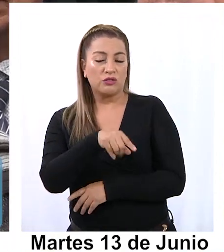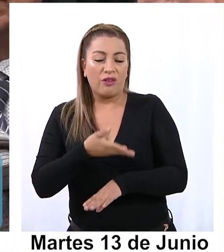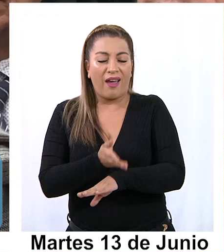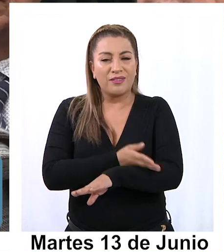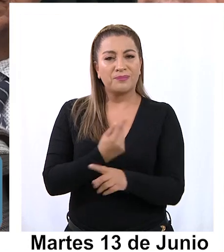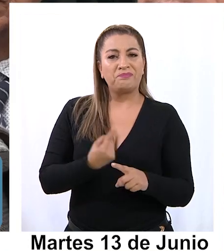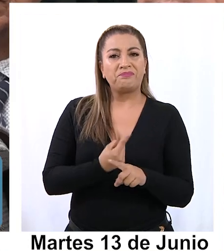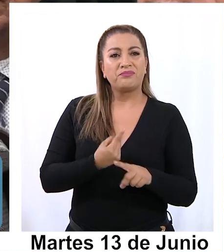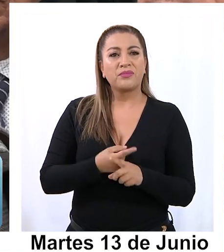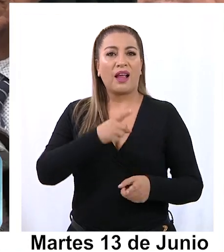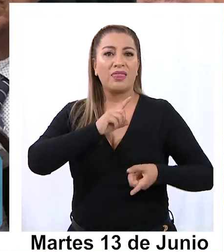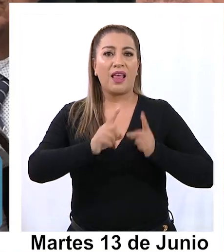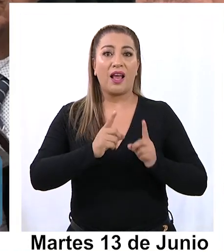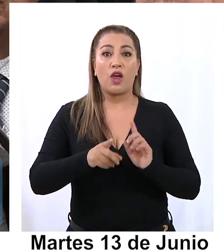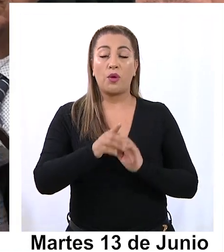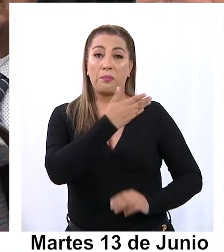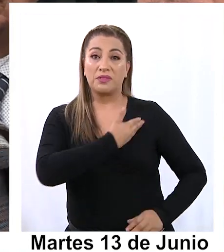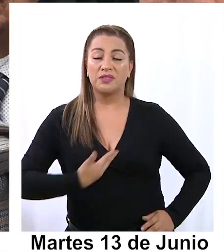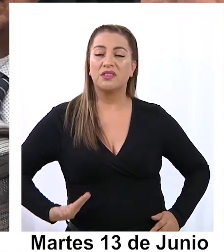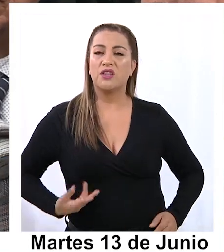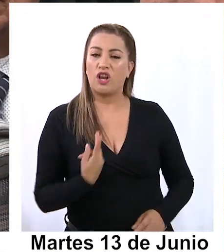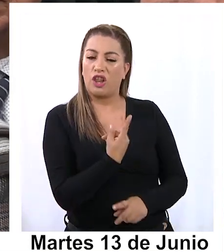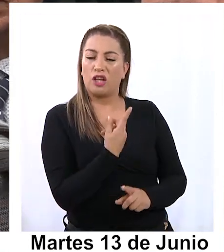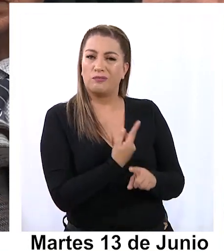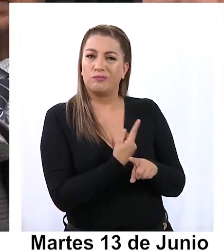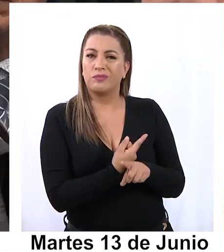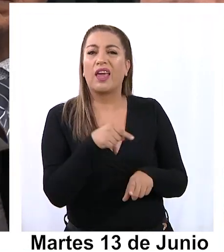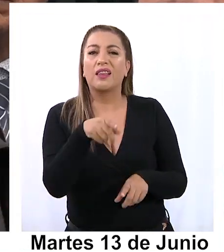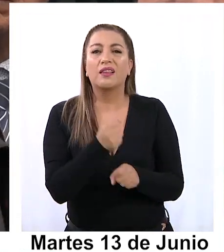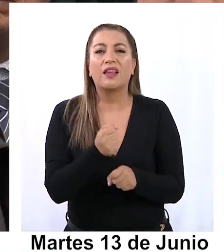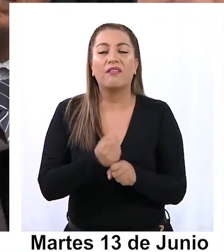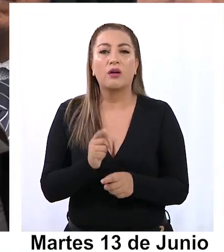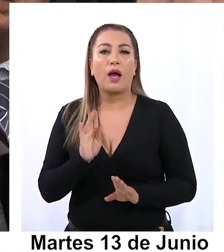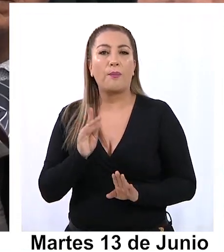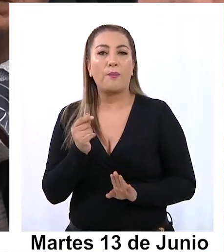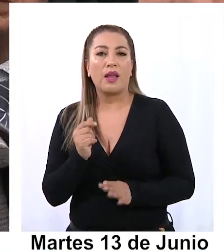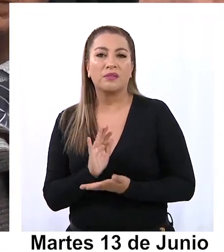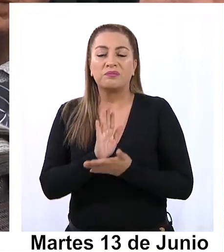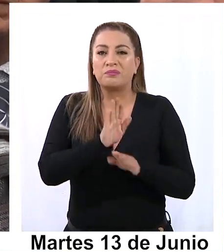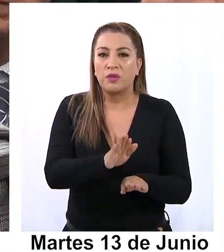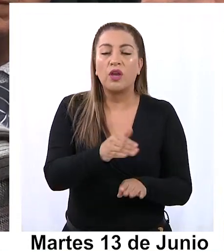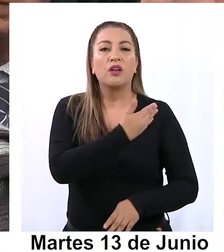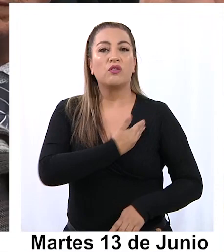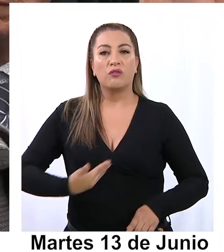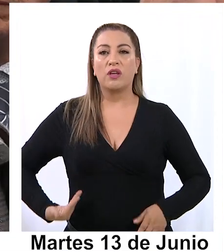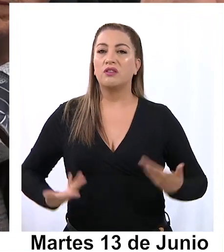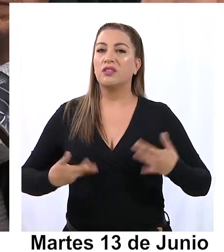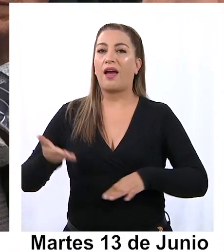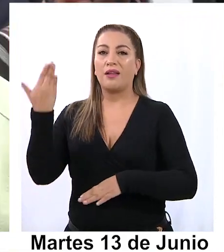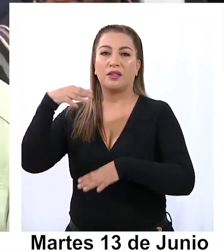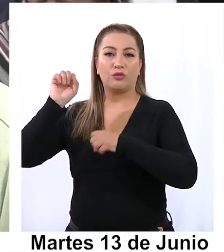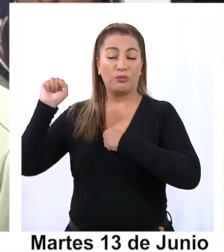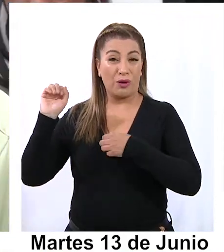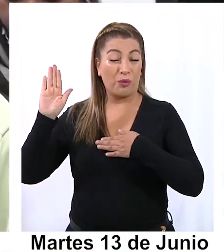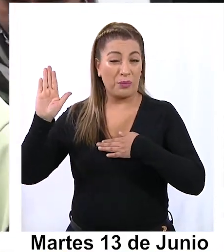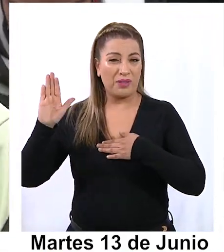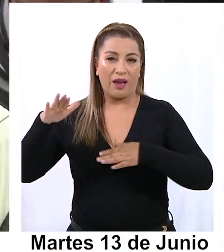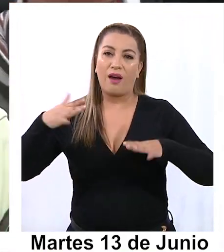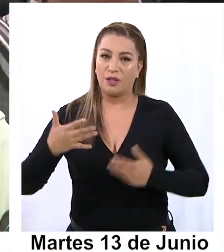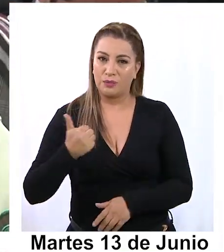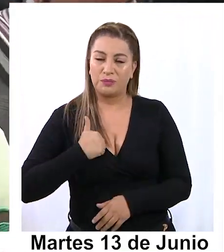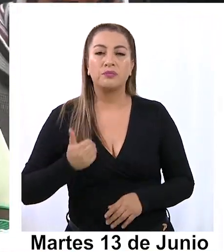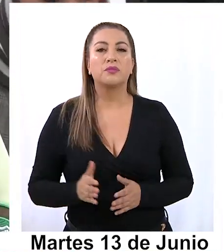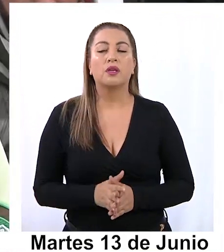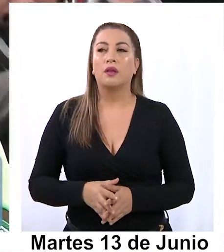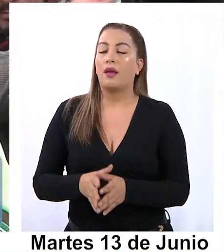conversábamos con el delegado también presidencial, respecto a estas tareas de financiar, creo que el gobierno regional se ha comprometido y está cumpliendo. Queremos agradecer el